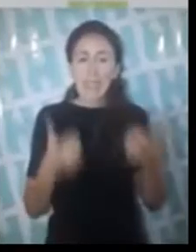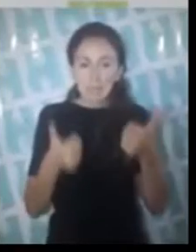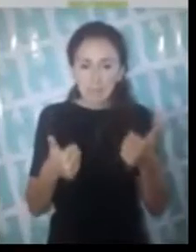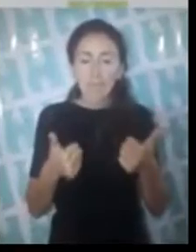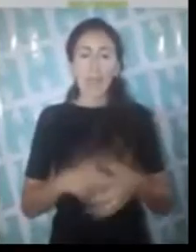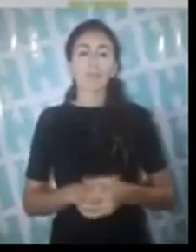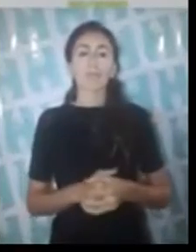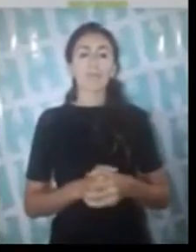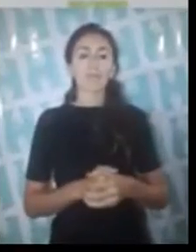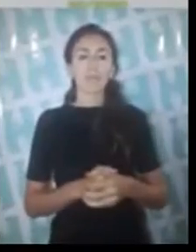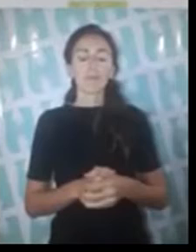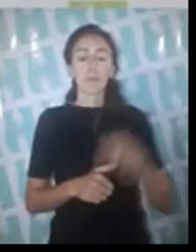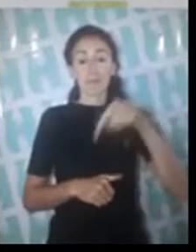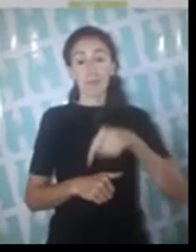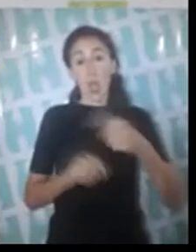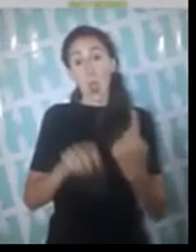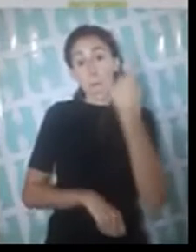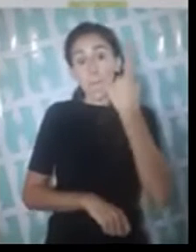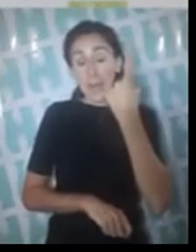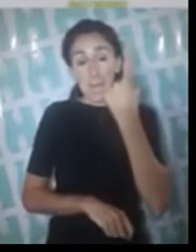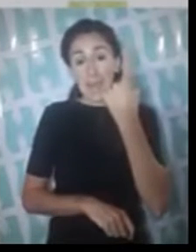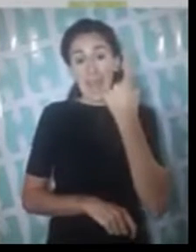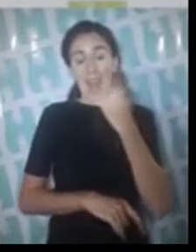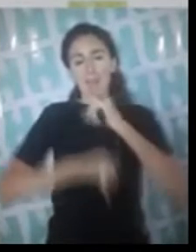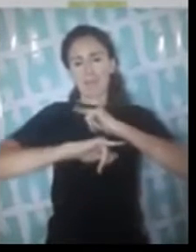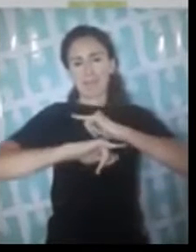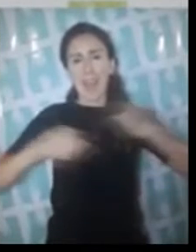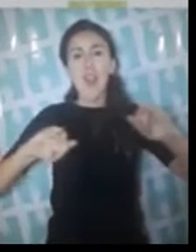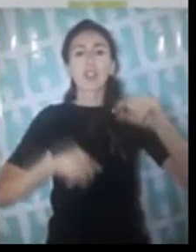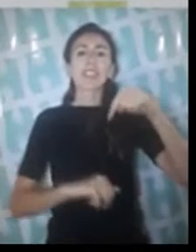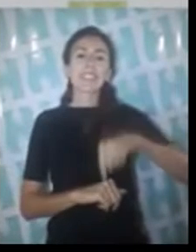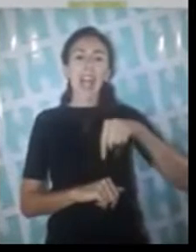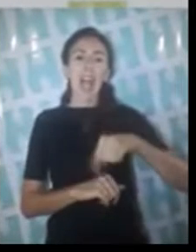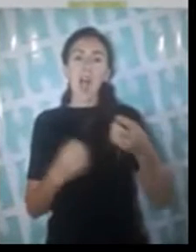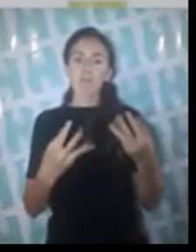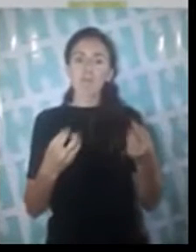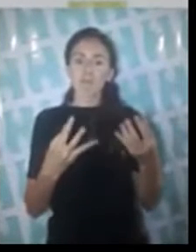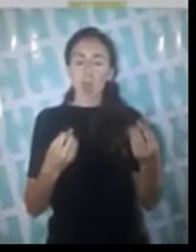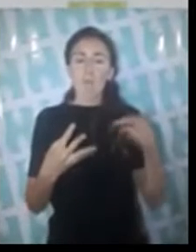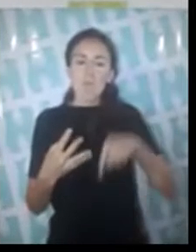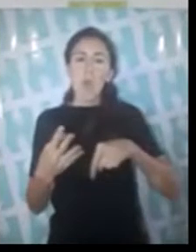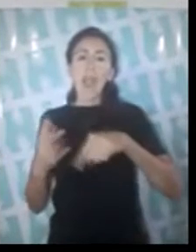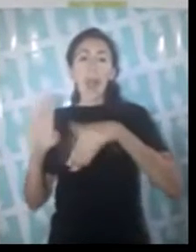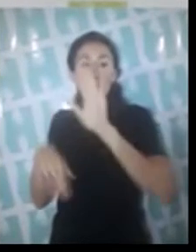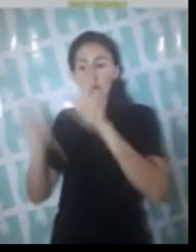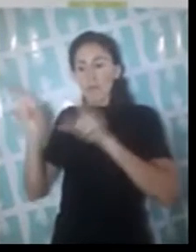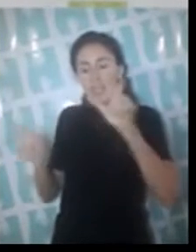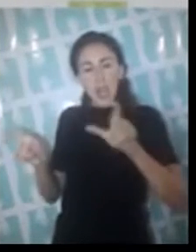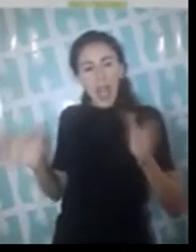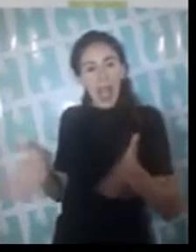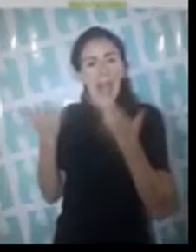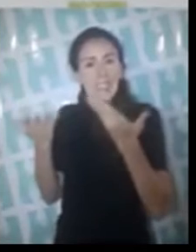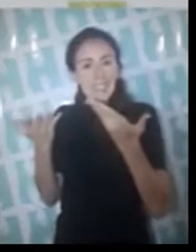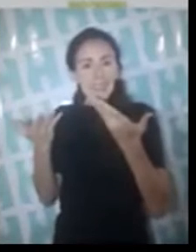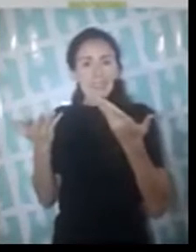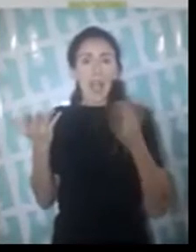tardes, ¿cómo están? Bueno, hoy la primera noticia muy buena es que por primera vez tenemos más pacientes de alta que pacientes